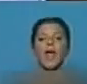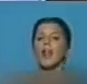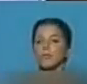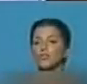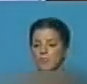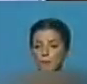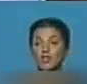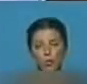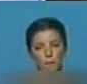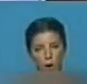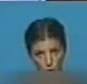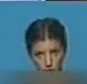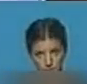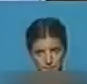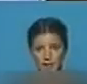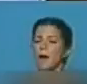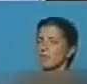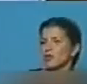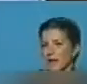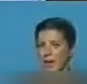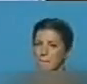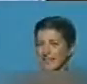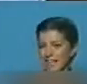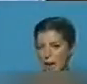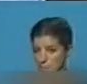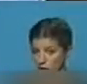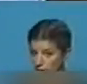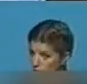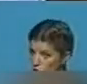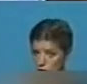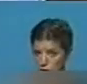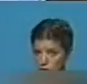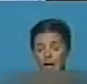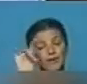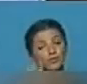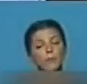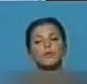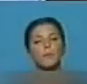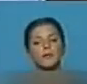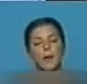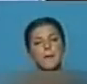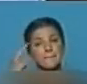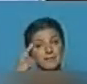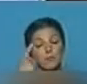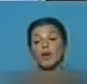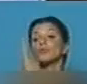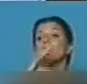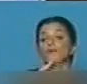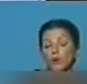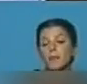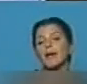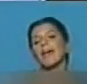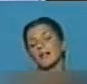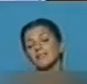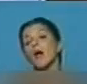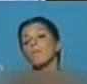mejor. Esto no es para sacar ventajitas políticas, sino simplemente porque creemos que es la forma que Argentina de una vez por todas